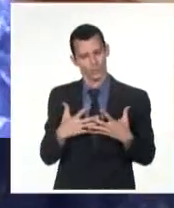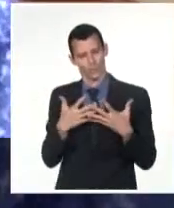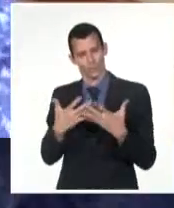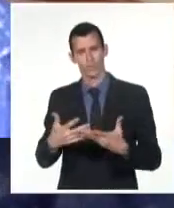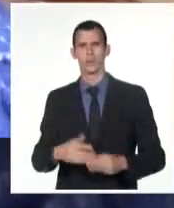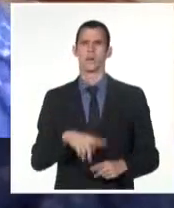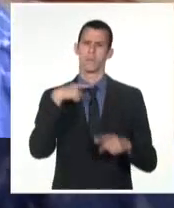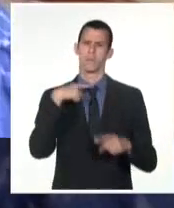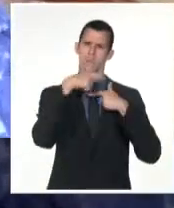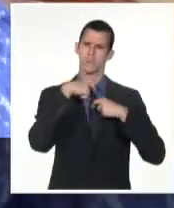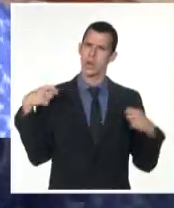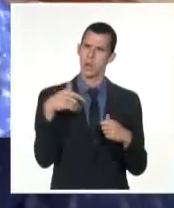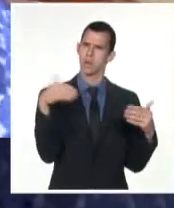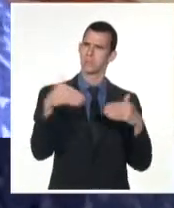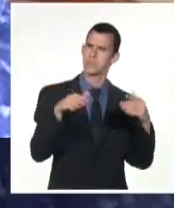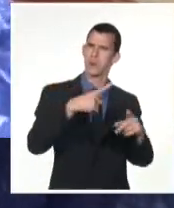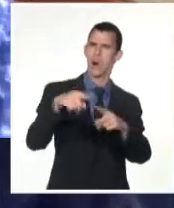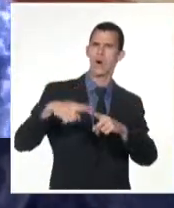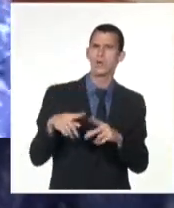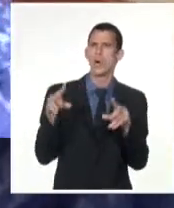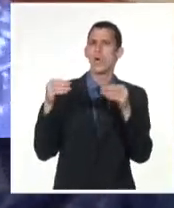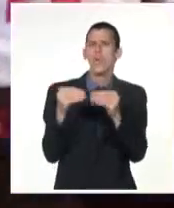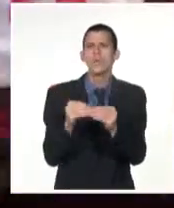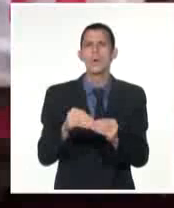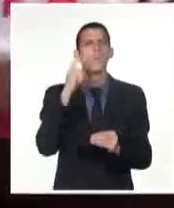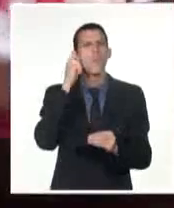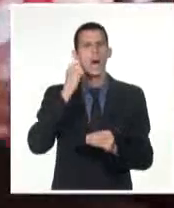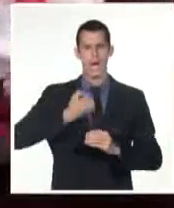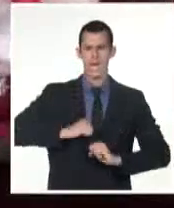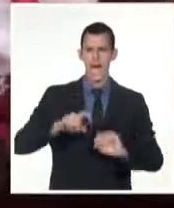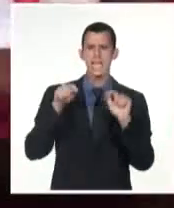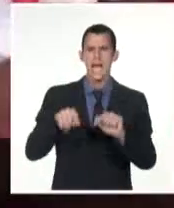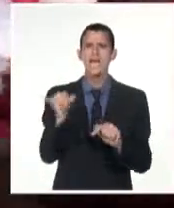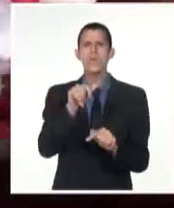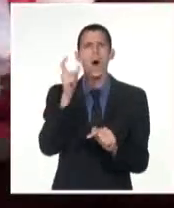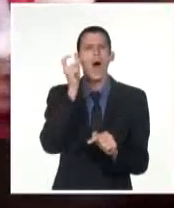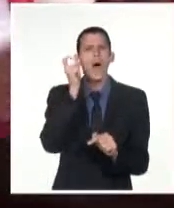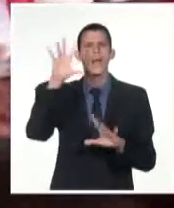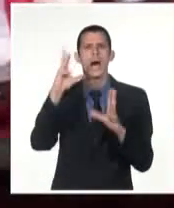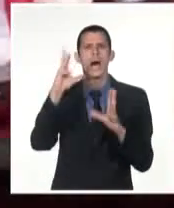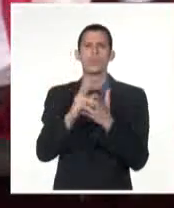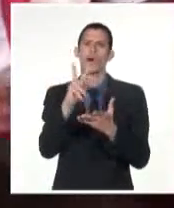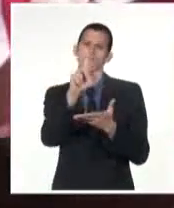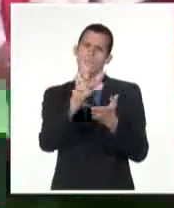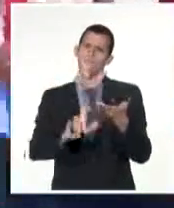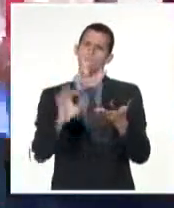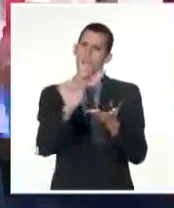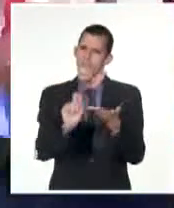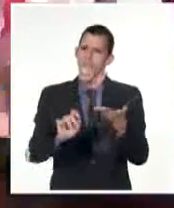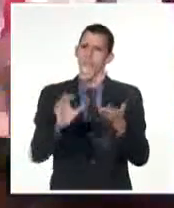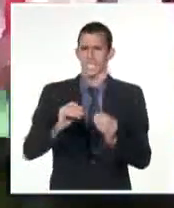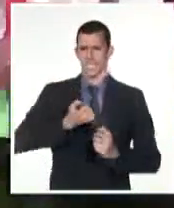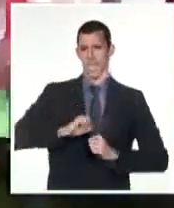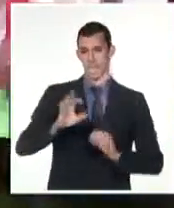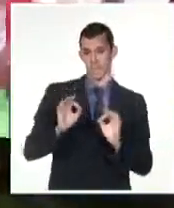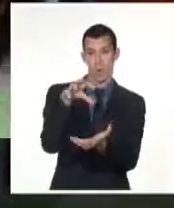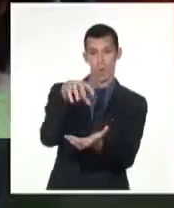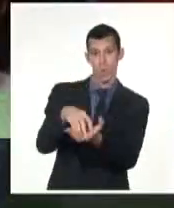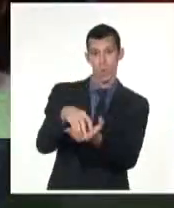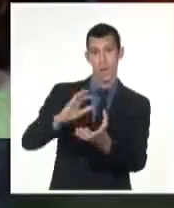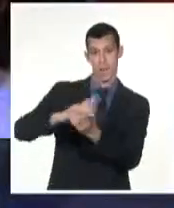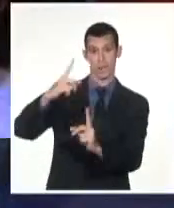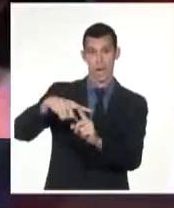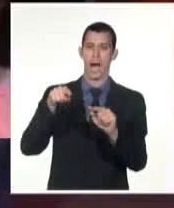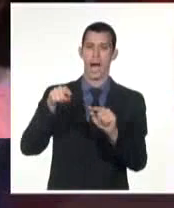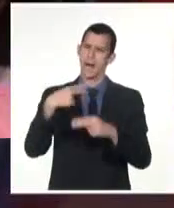del territorio con la compositora tamense Ada Mirta Bofil distinguen esta edición del evento. De igual modo, la cita